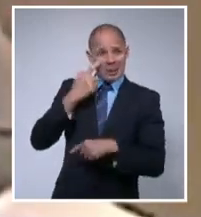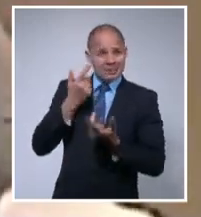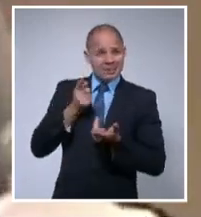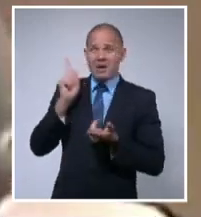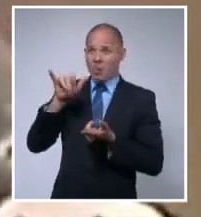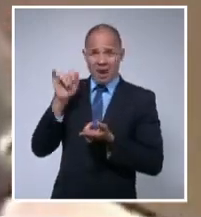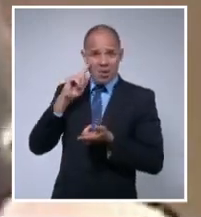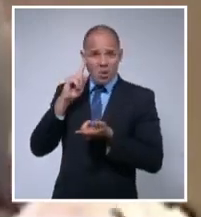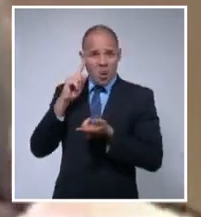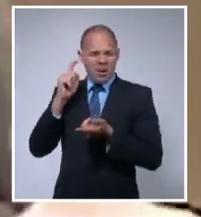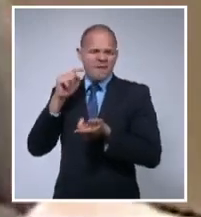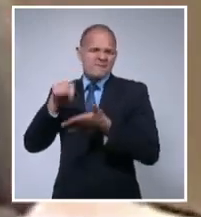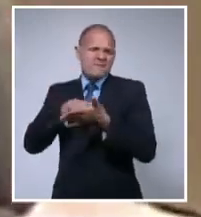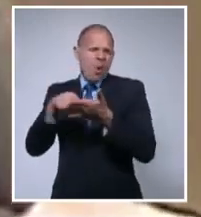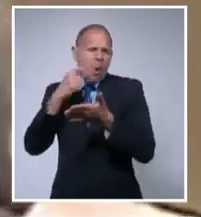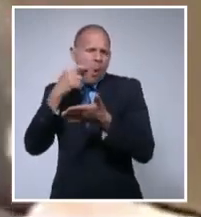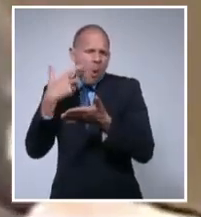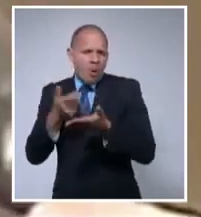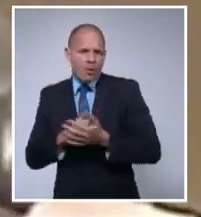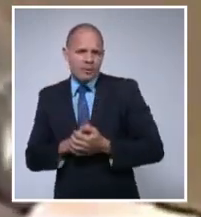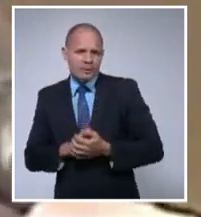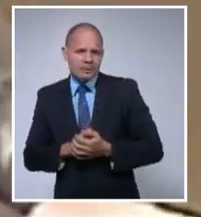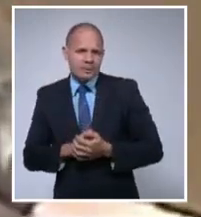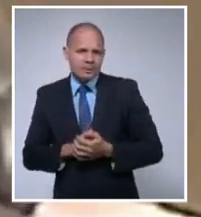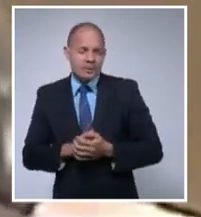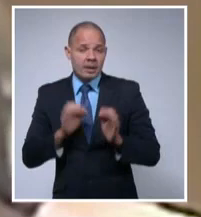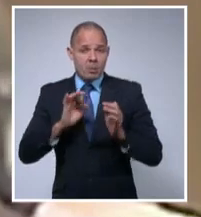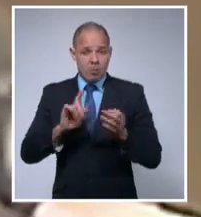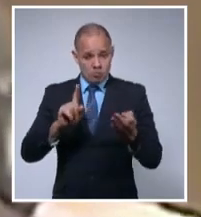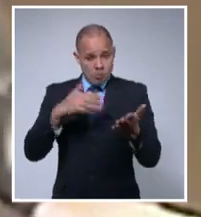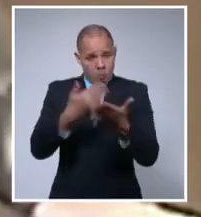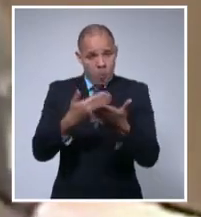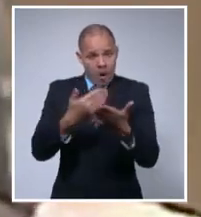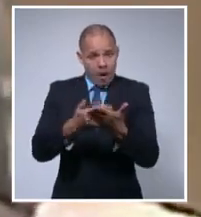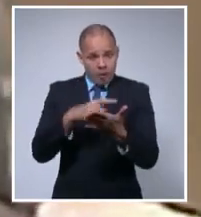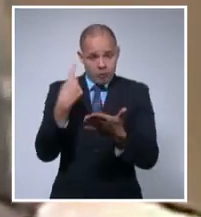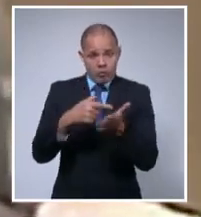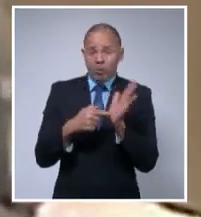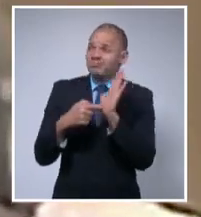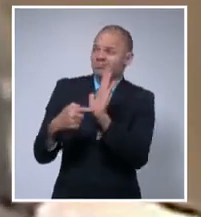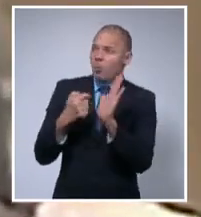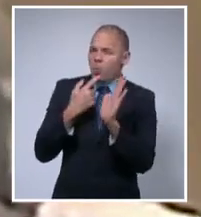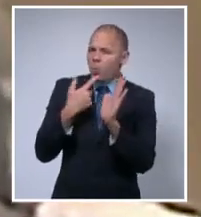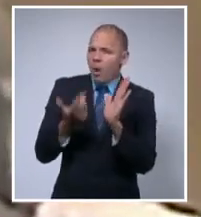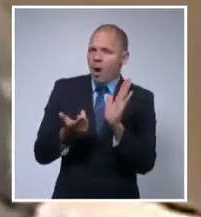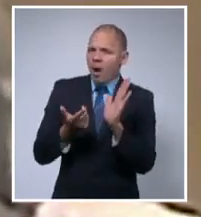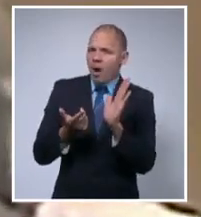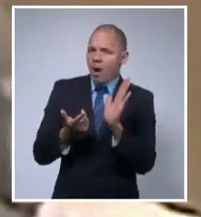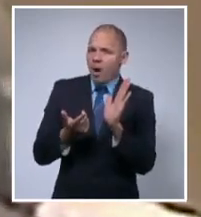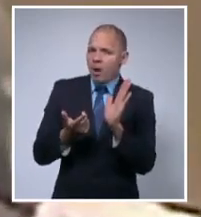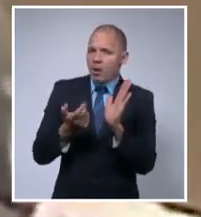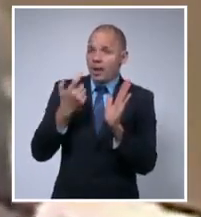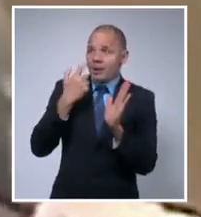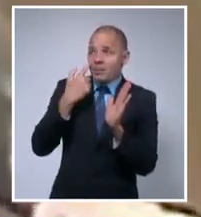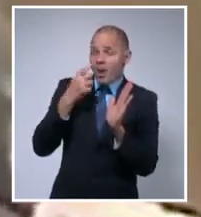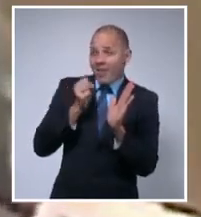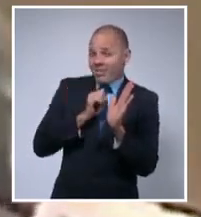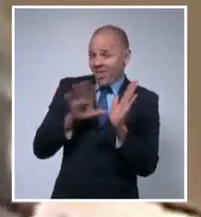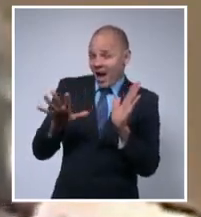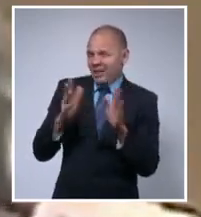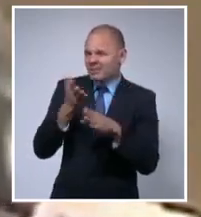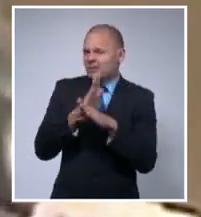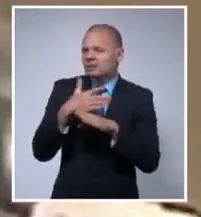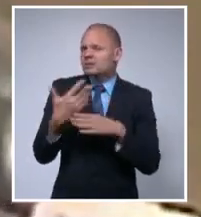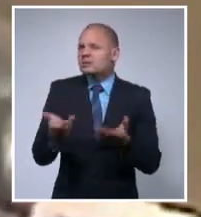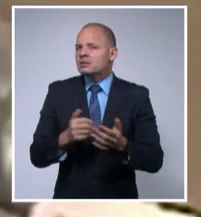cuenta. Y nosotros debemos demostrar, hacerle ver con toda claridad lo que